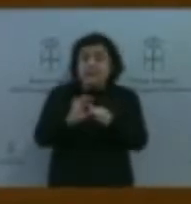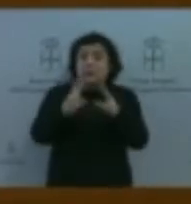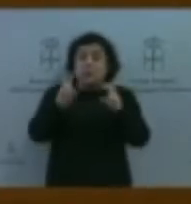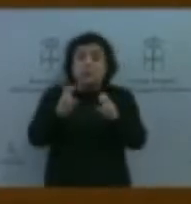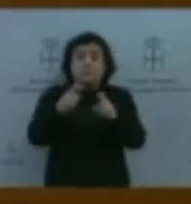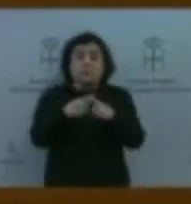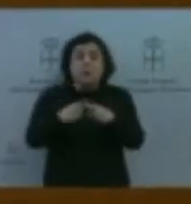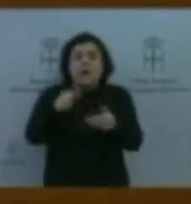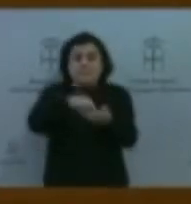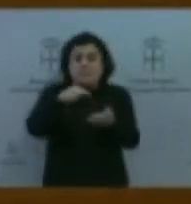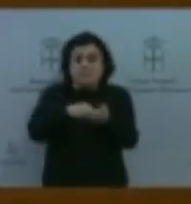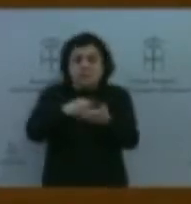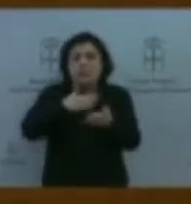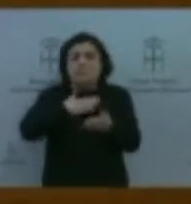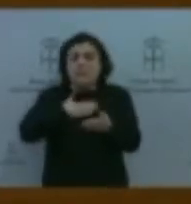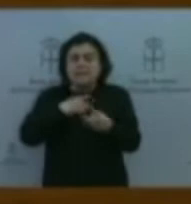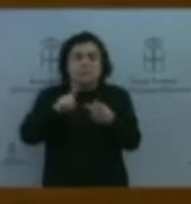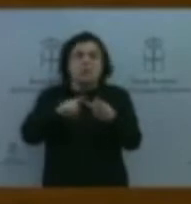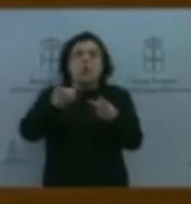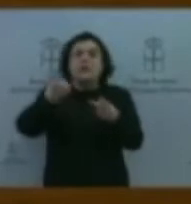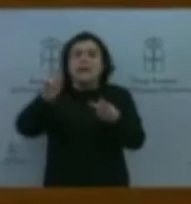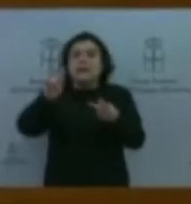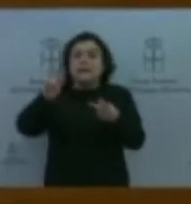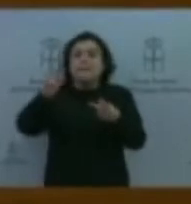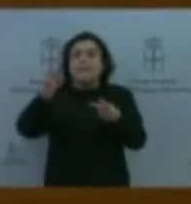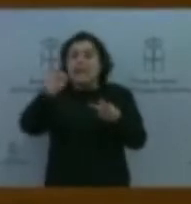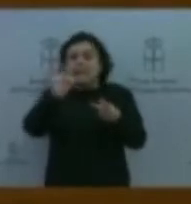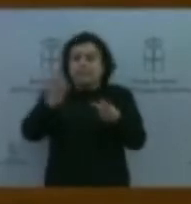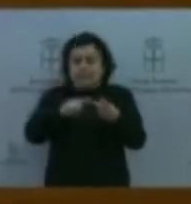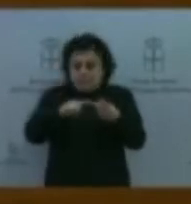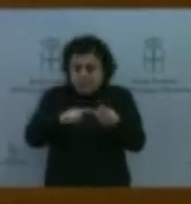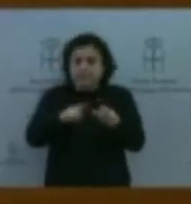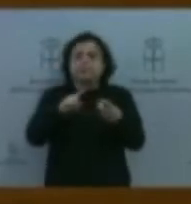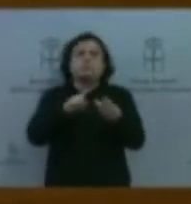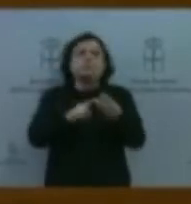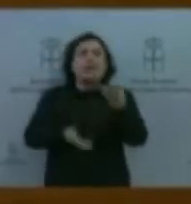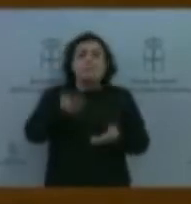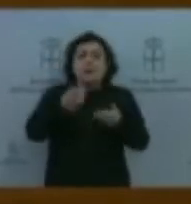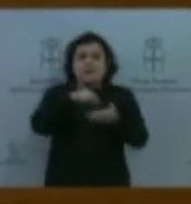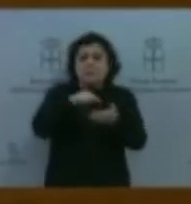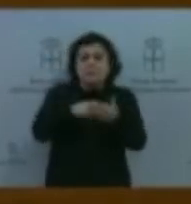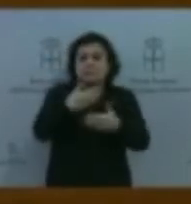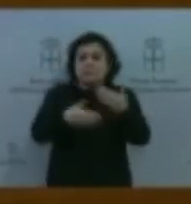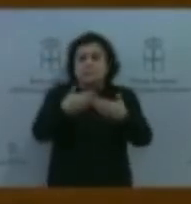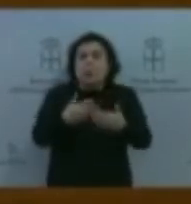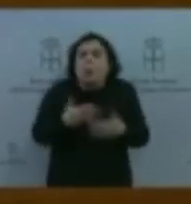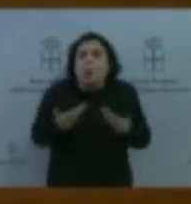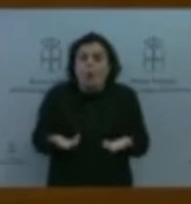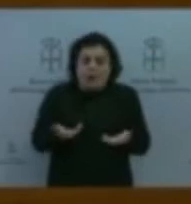IRPF, valorar qué impuestos se pueden poner en marcha, tenemos propuesta concreta que nos gustaría discutir, a grandes